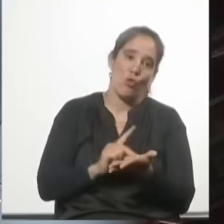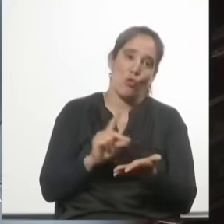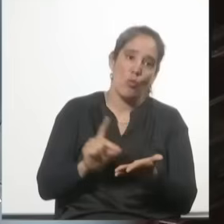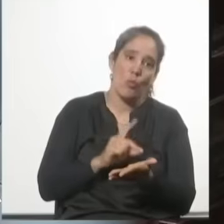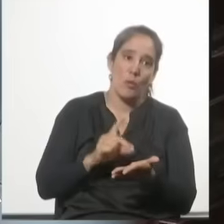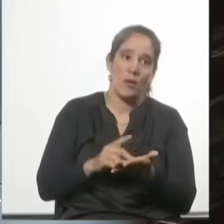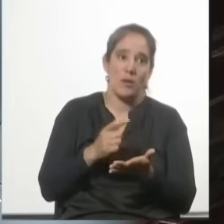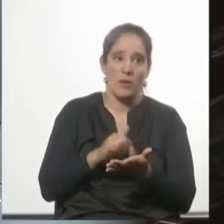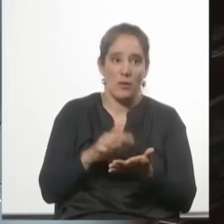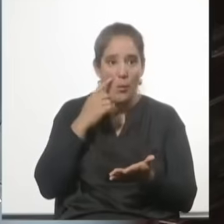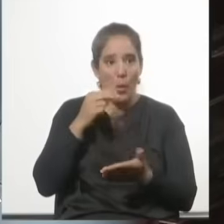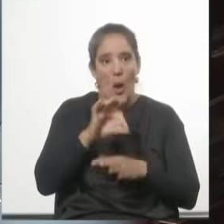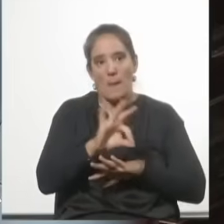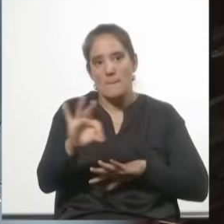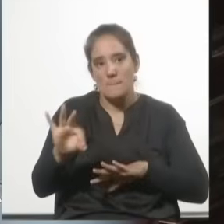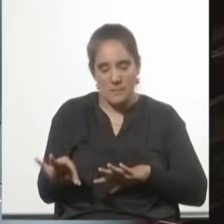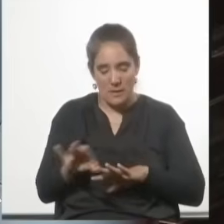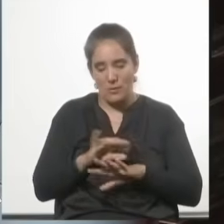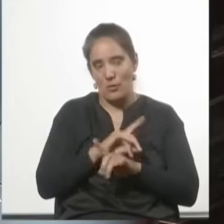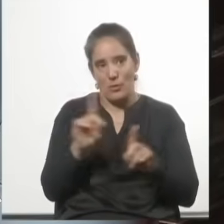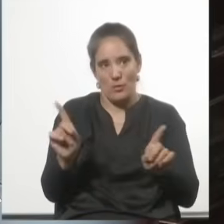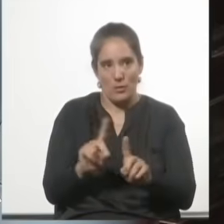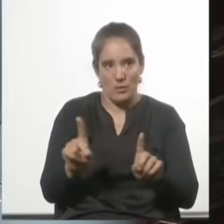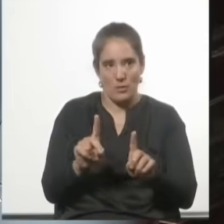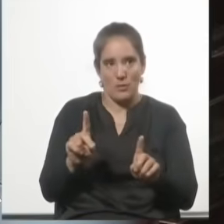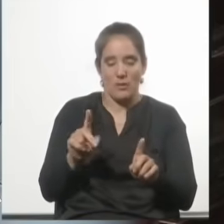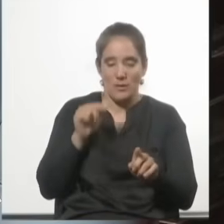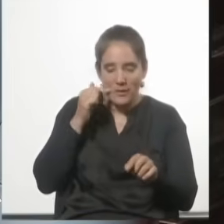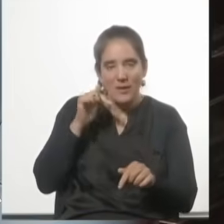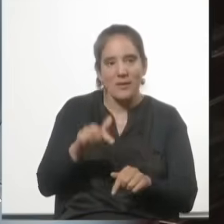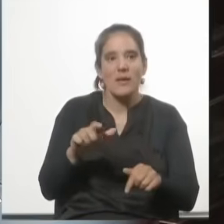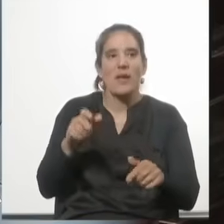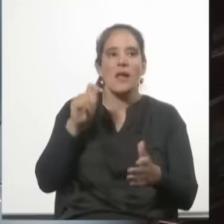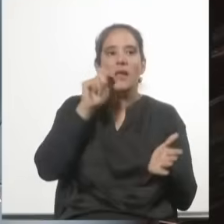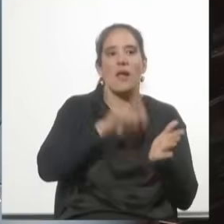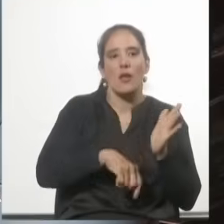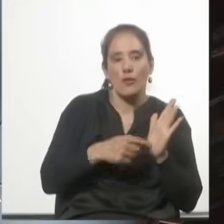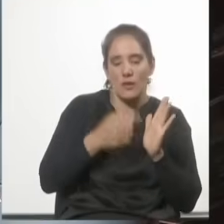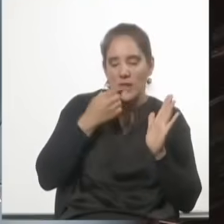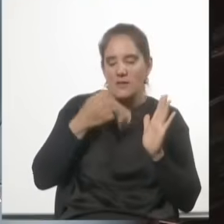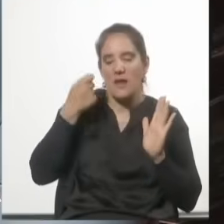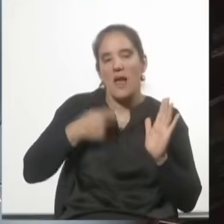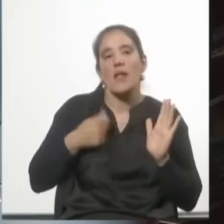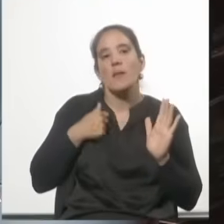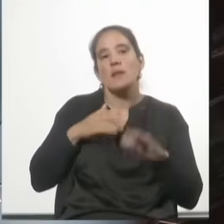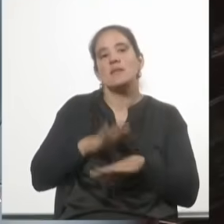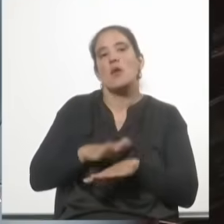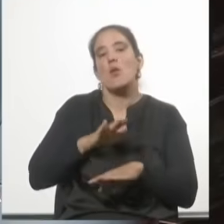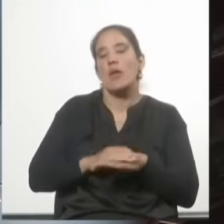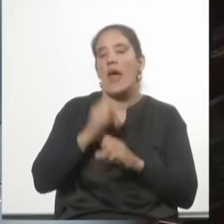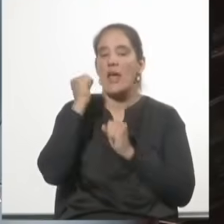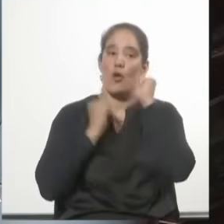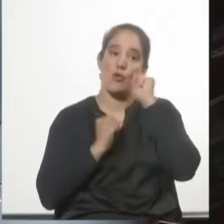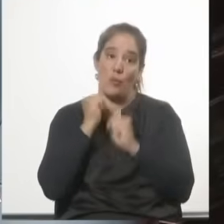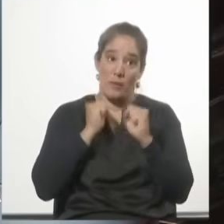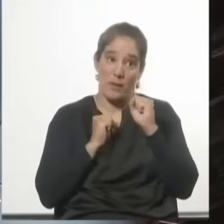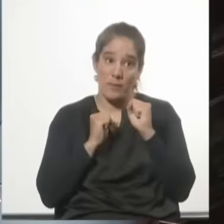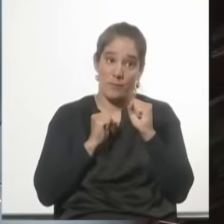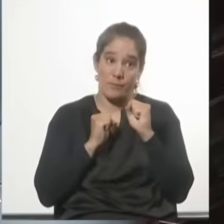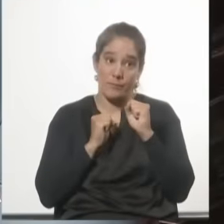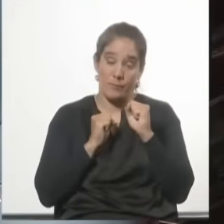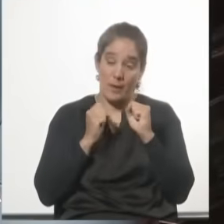gráficos, tal el caso del plano de cuaderna, que permite aseverar que el contrato establece condiciones financieras, en todo caso más favorables